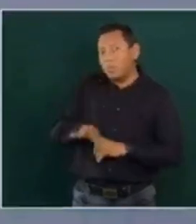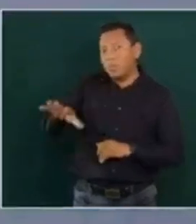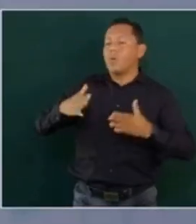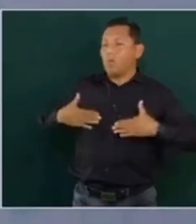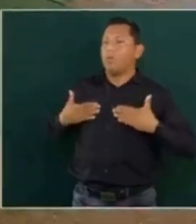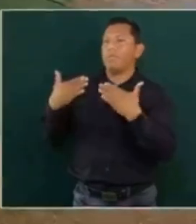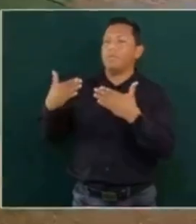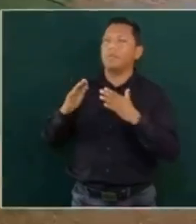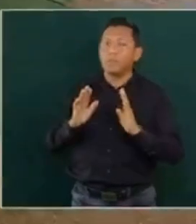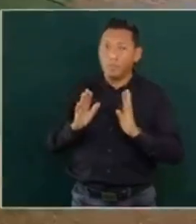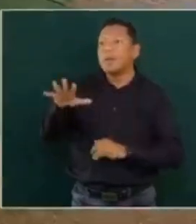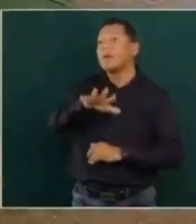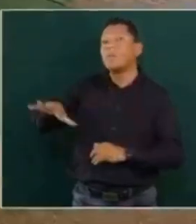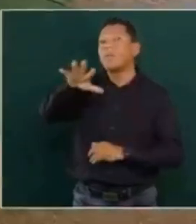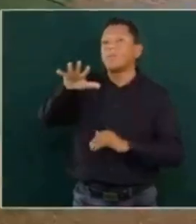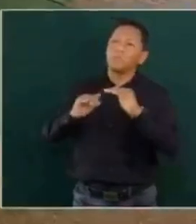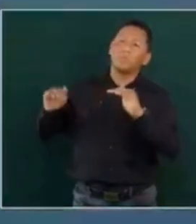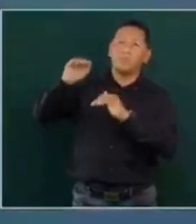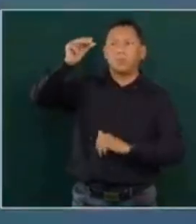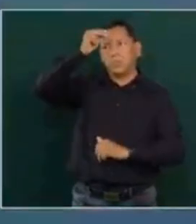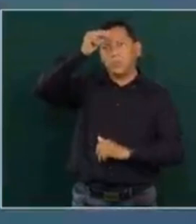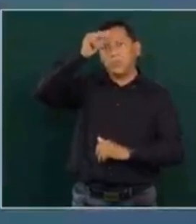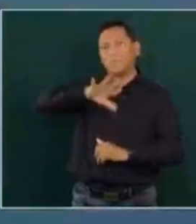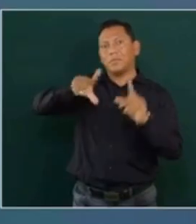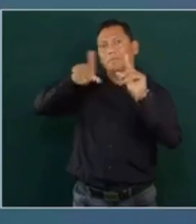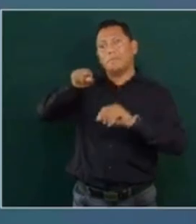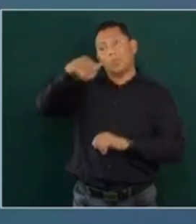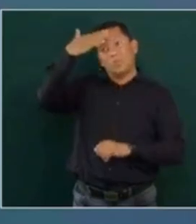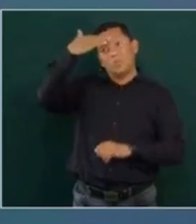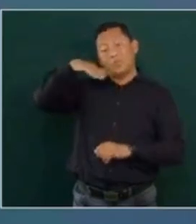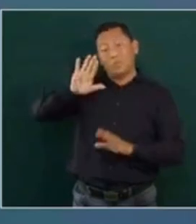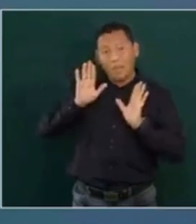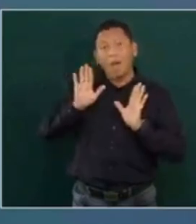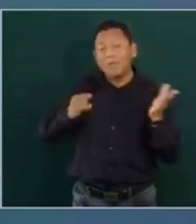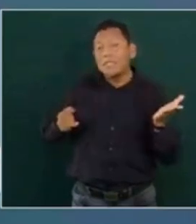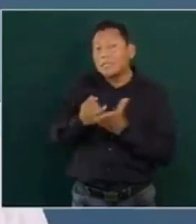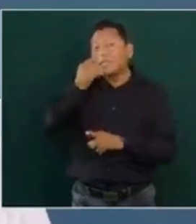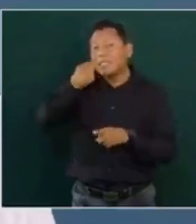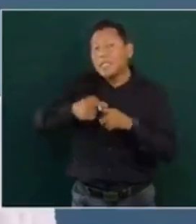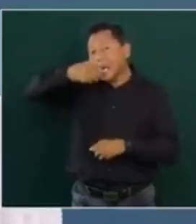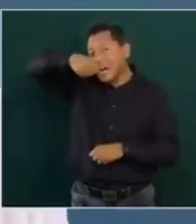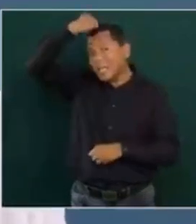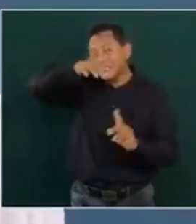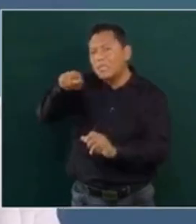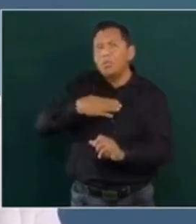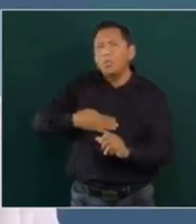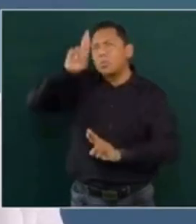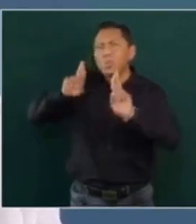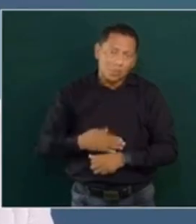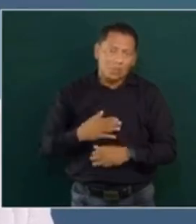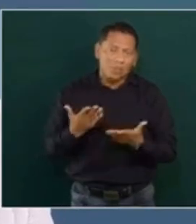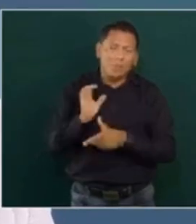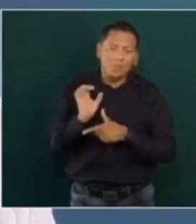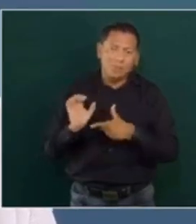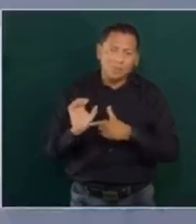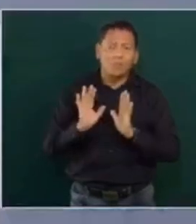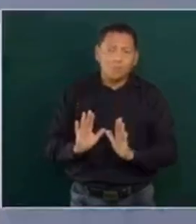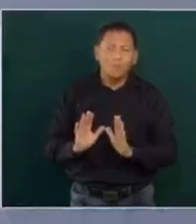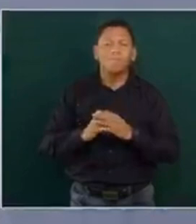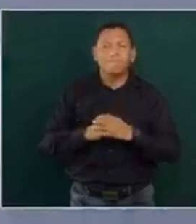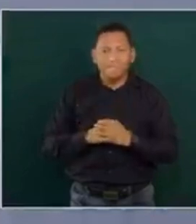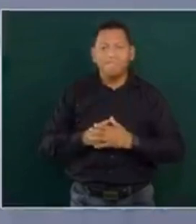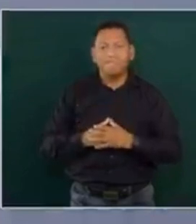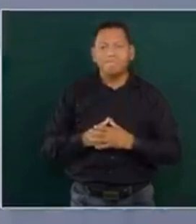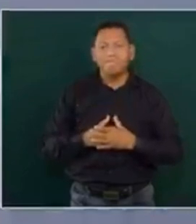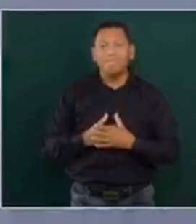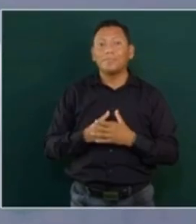al pueblo. El pueblo es mayor de edad, el pueblo es sabio, el pueblo sabe muy bien lo que conviene y lo que no conviene, y eso es la democracia. Entonces, los que